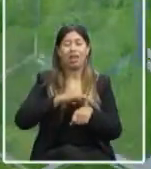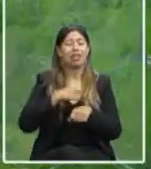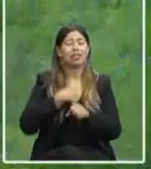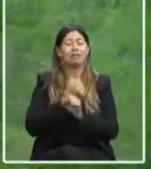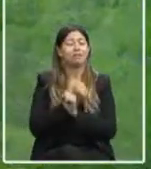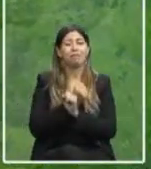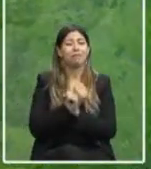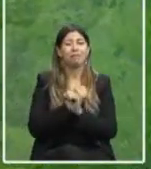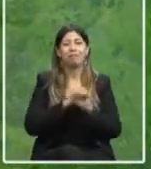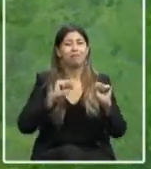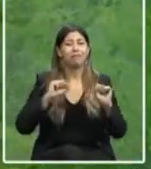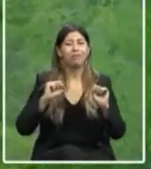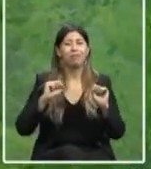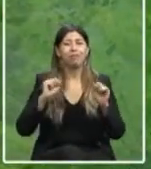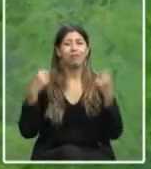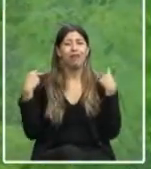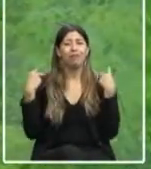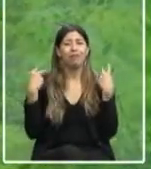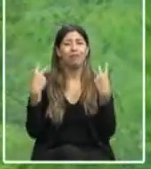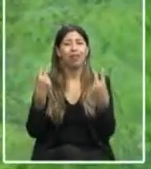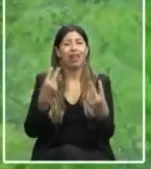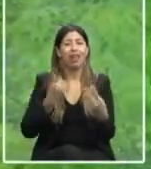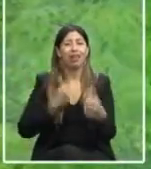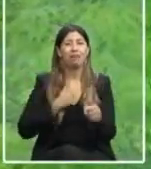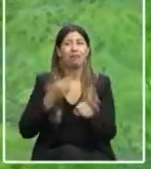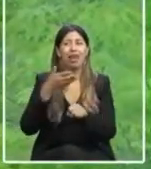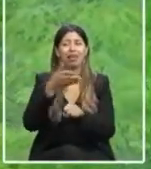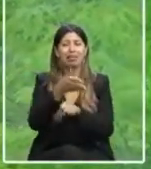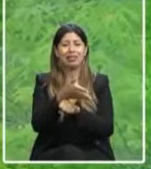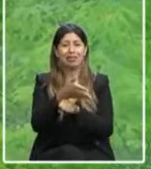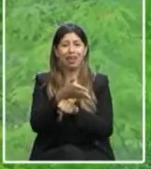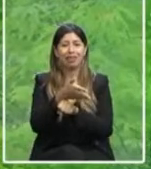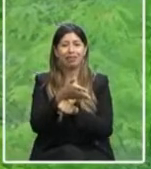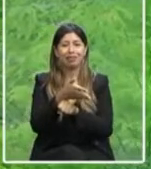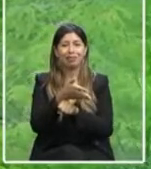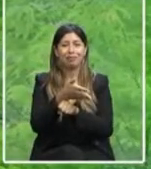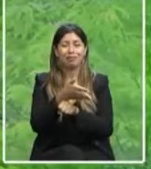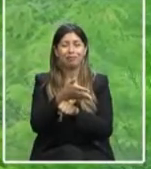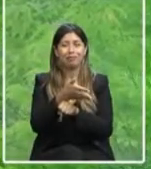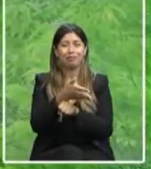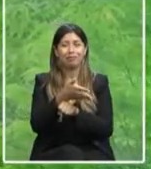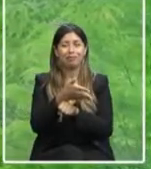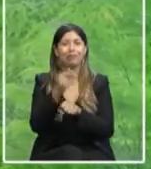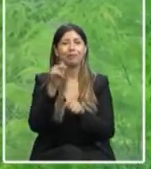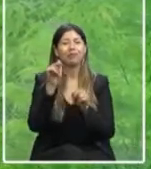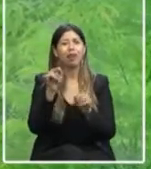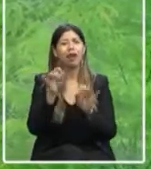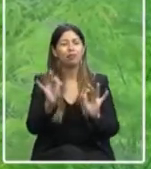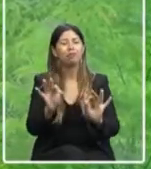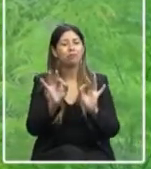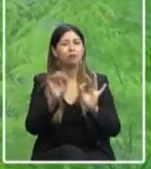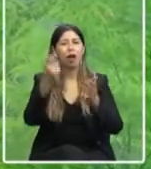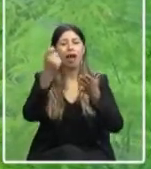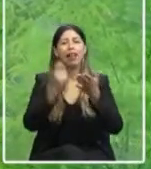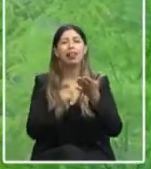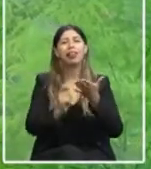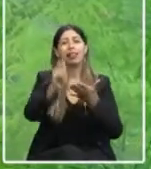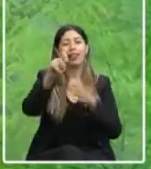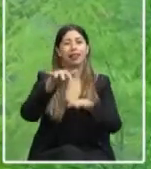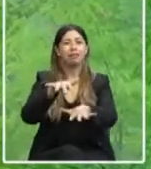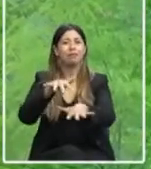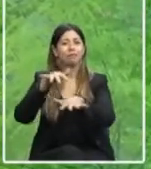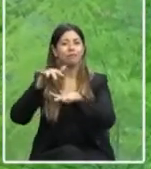imposibilitado de acudir de forma presencial a tan excelente evento, de intentar